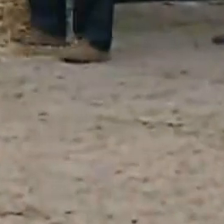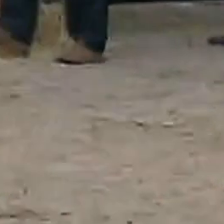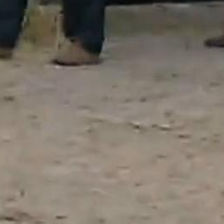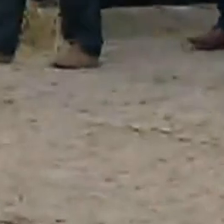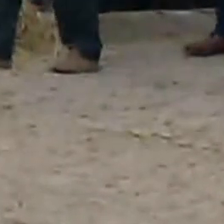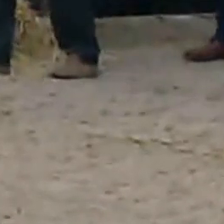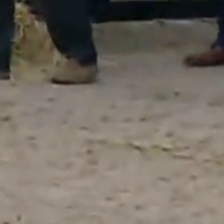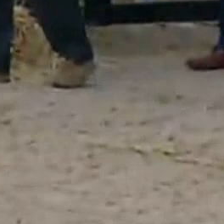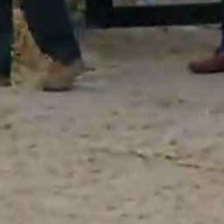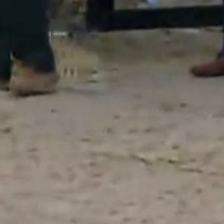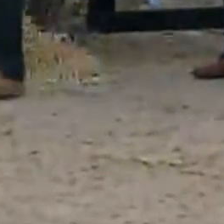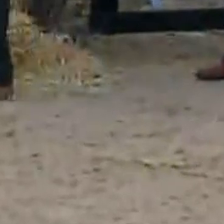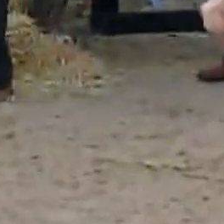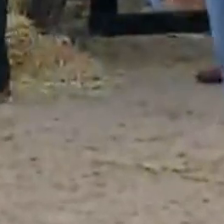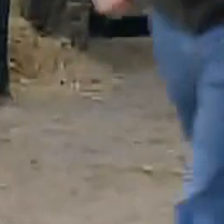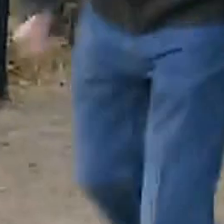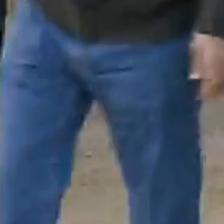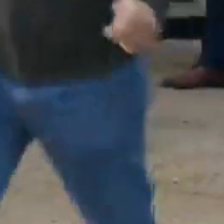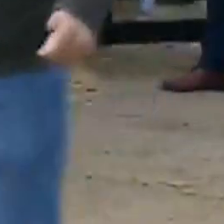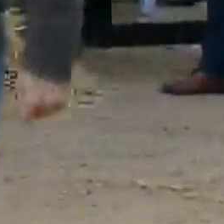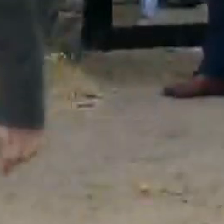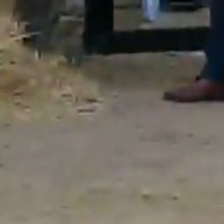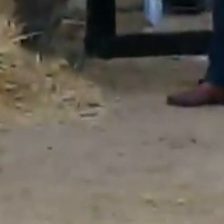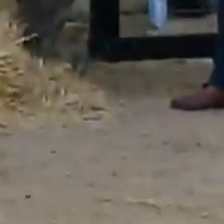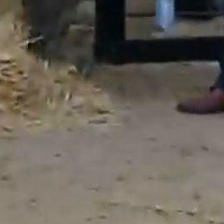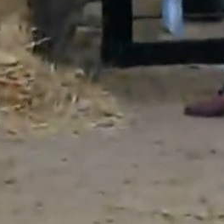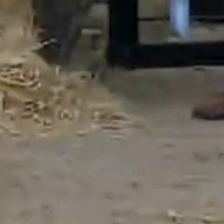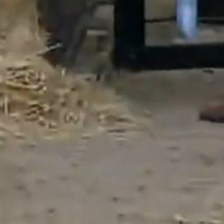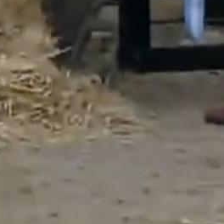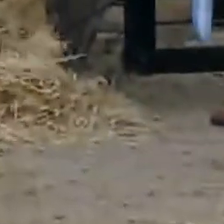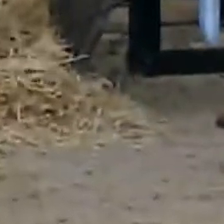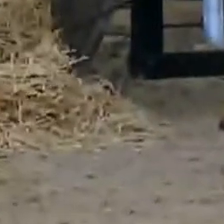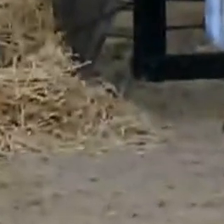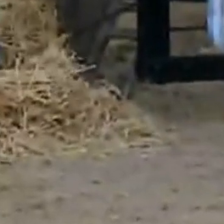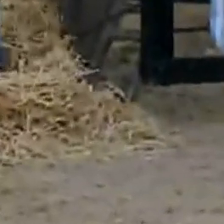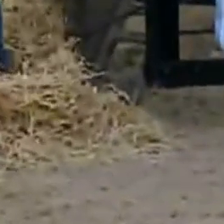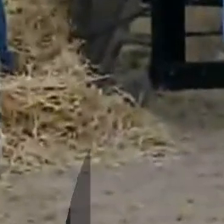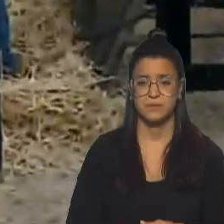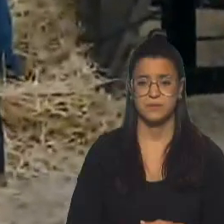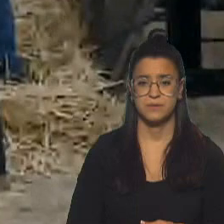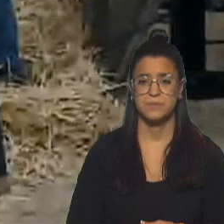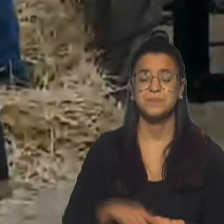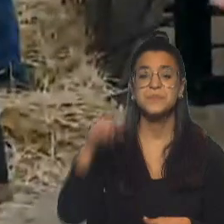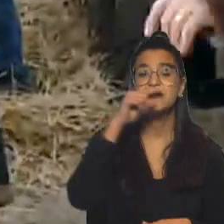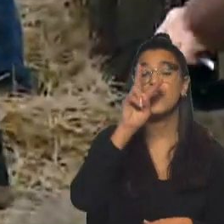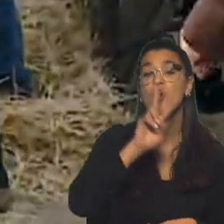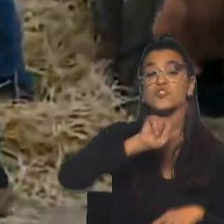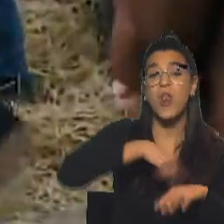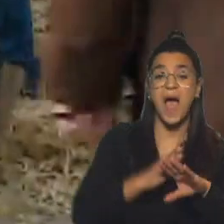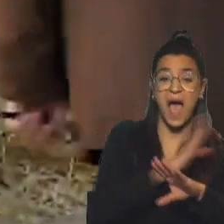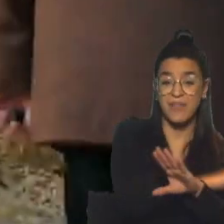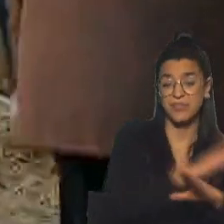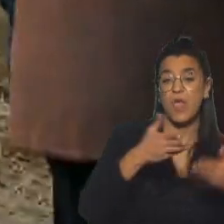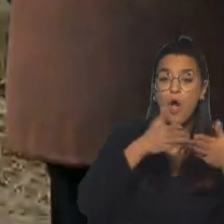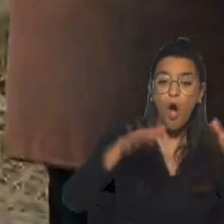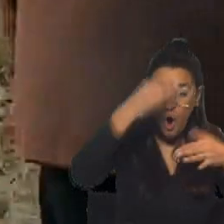de cintas, también en la habitual ceremonia que se produce 72 horas antes de la inauguración oficial con